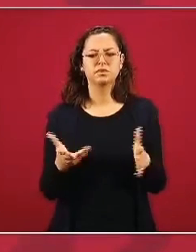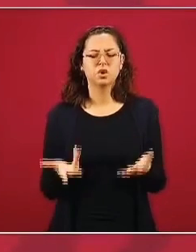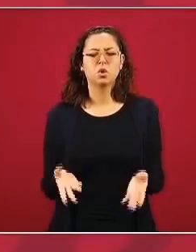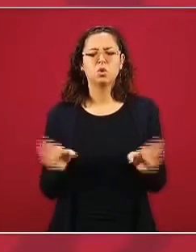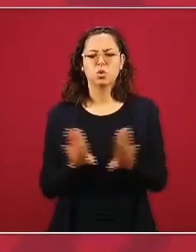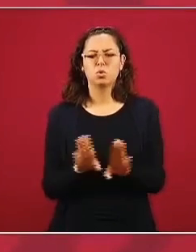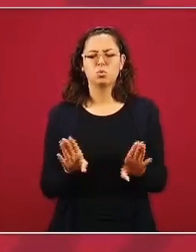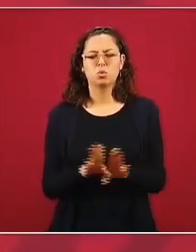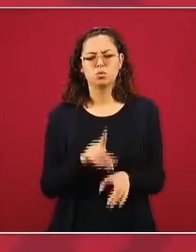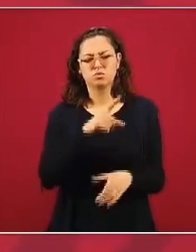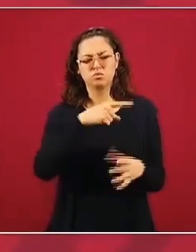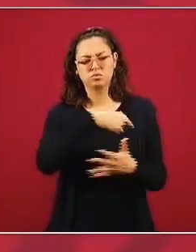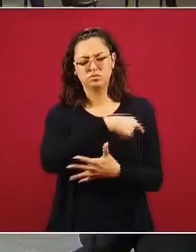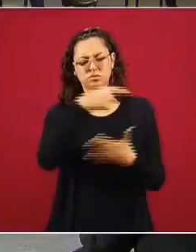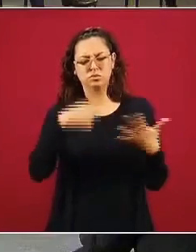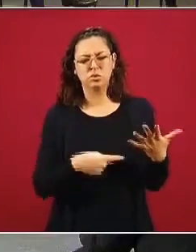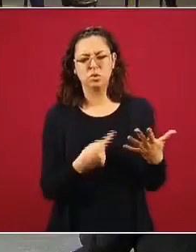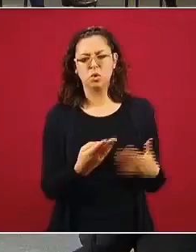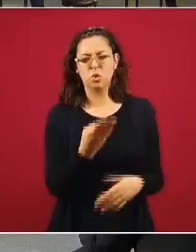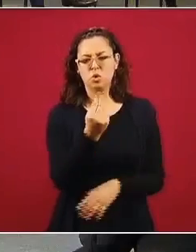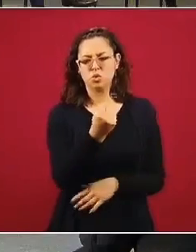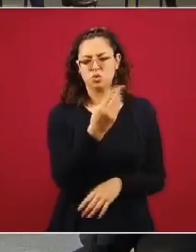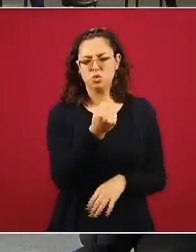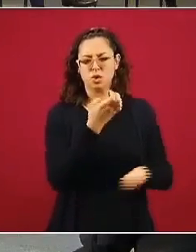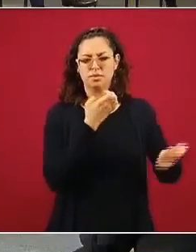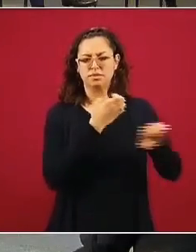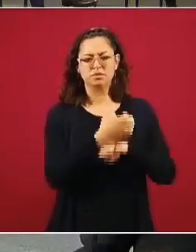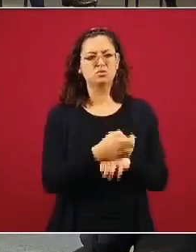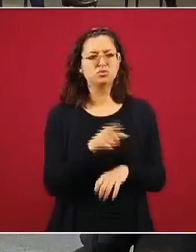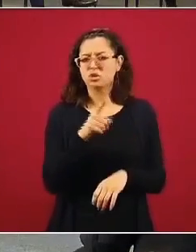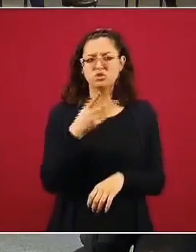estos 9 estados,